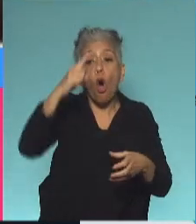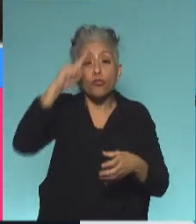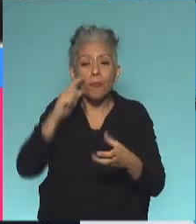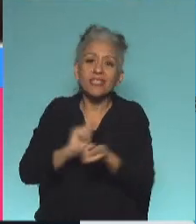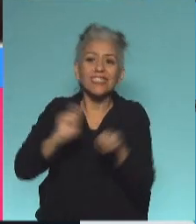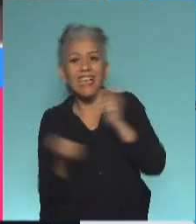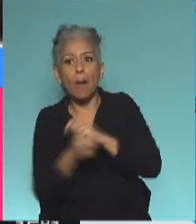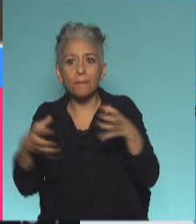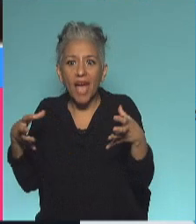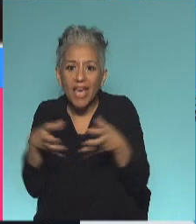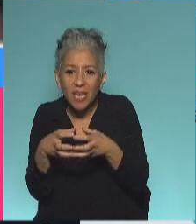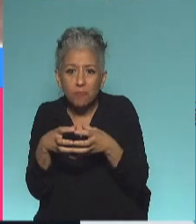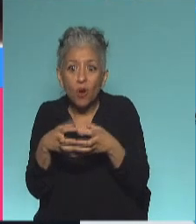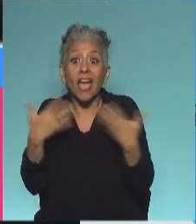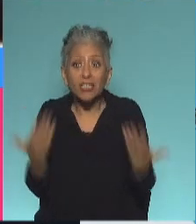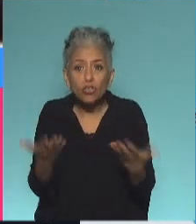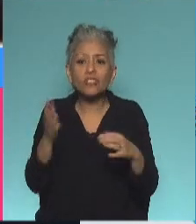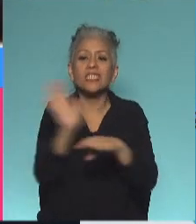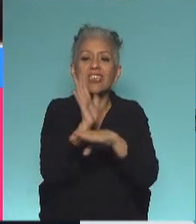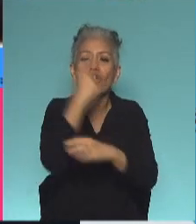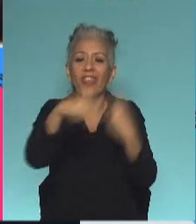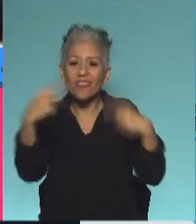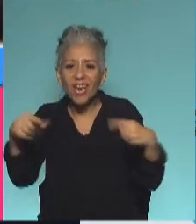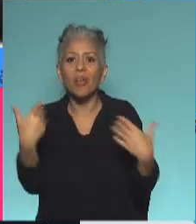posibilidad de que muchos actores tengan acceso